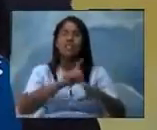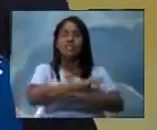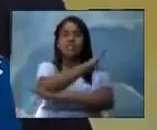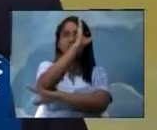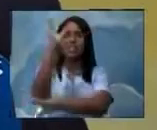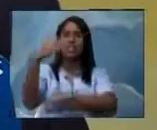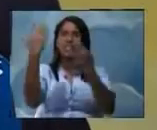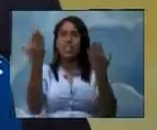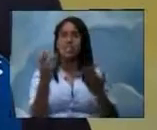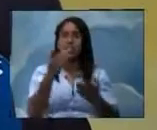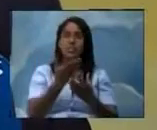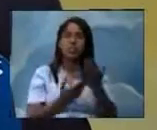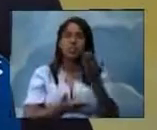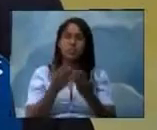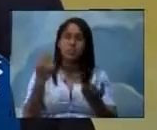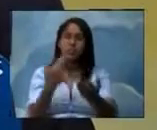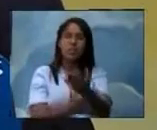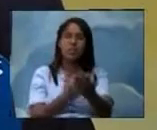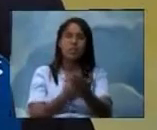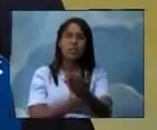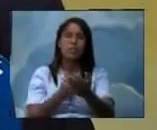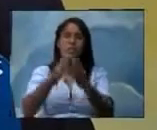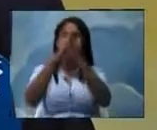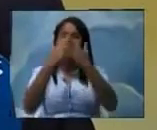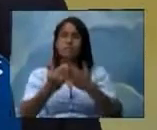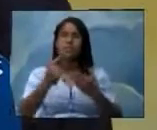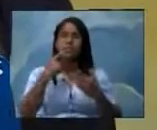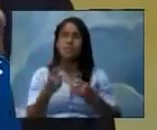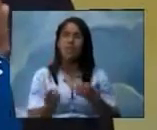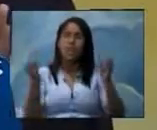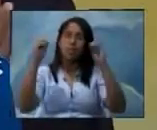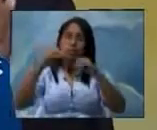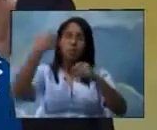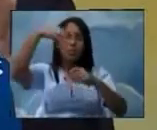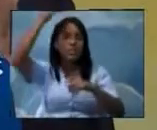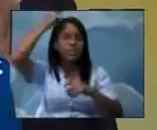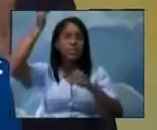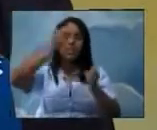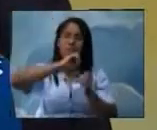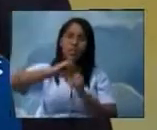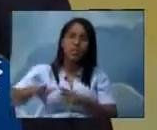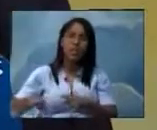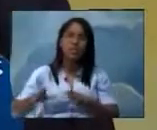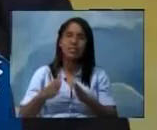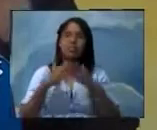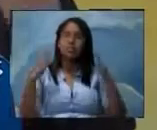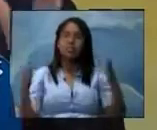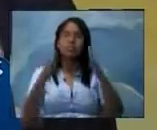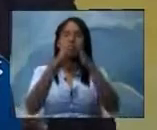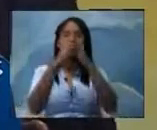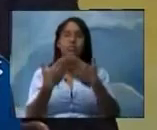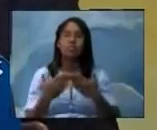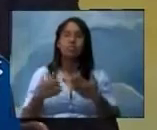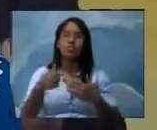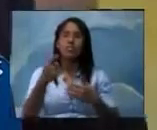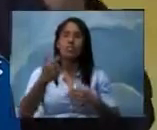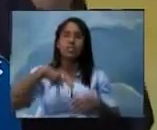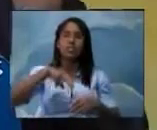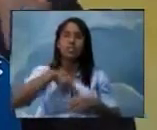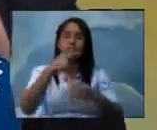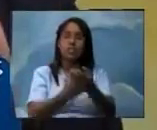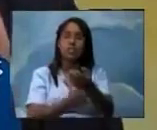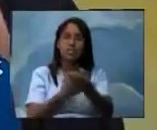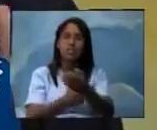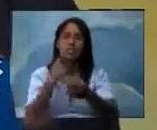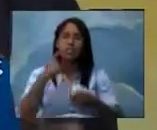lo ha entregado en tus manos. Hermano, la Biblia dice que Él pone reyes y quita reyes. Tremenda palabra cuando nuestro hermano Puerta